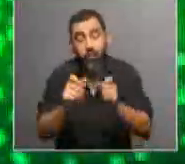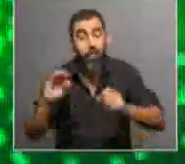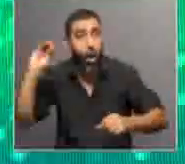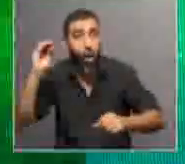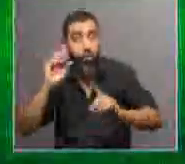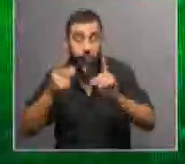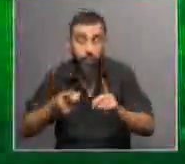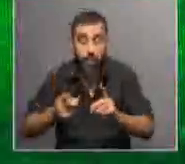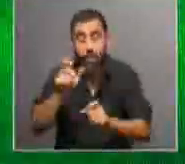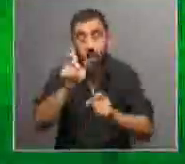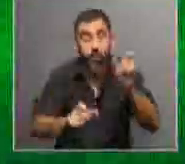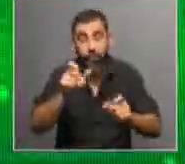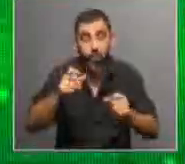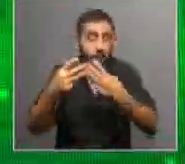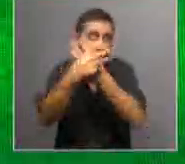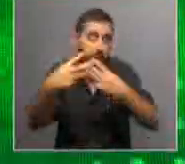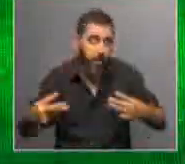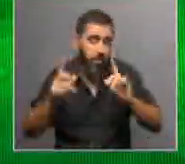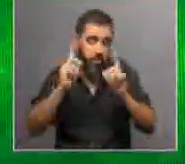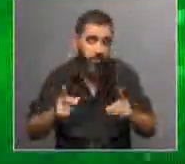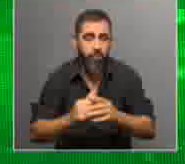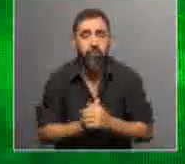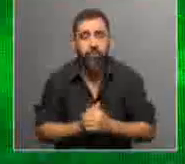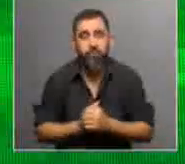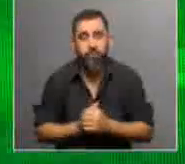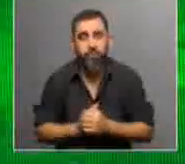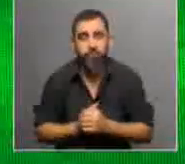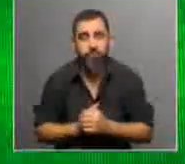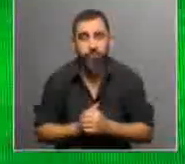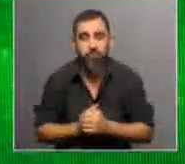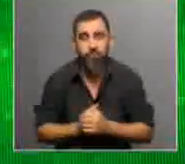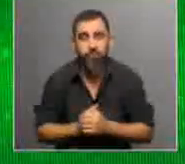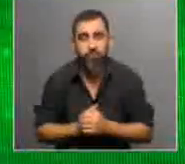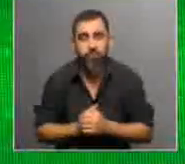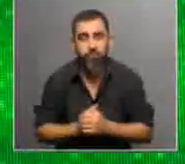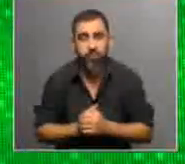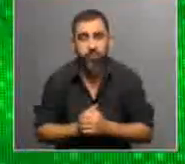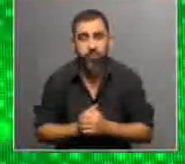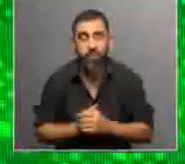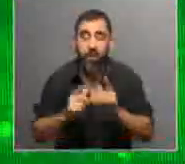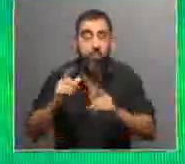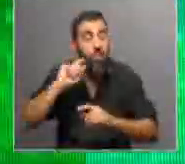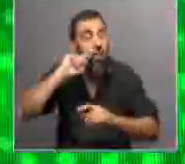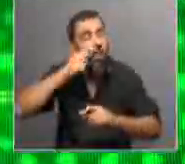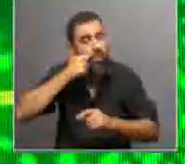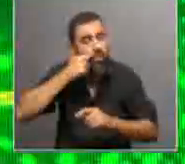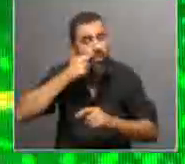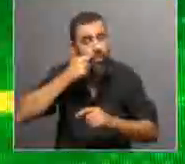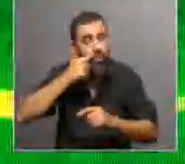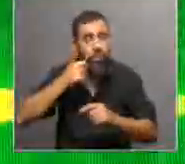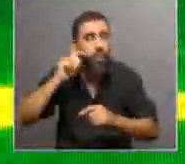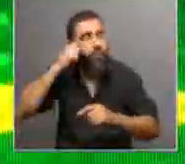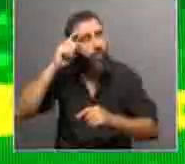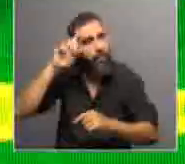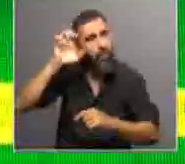joven y también para la gente más viejita. También creo que debe ser un lindo... les puede traer